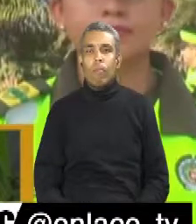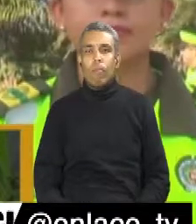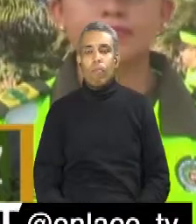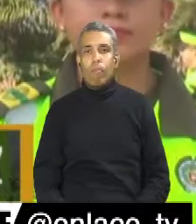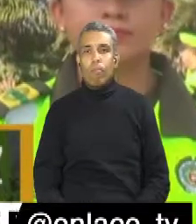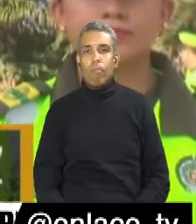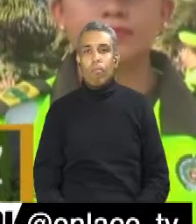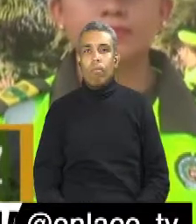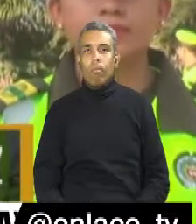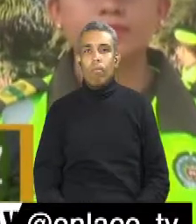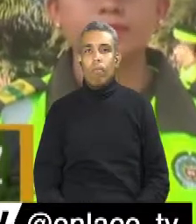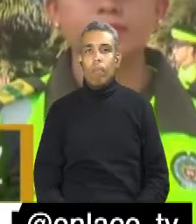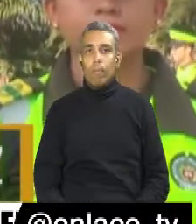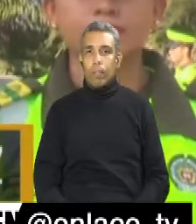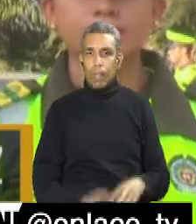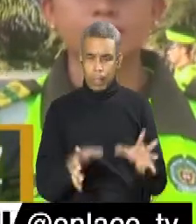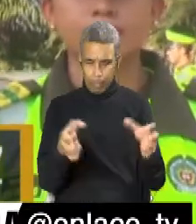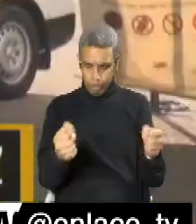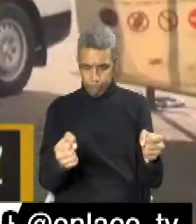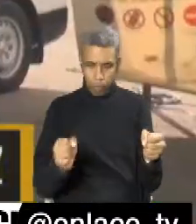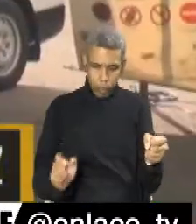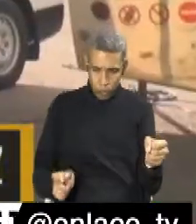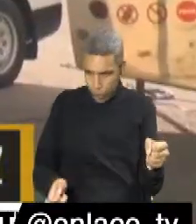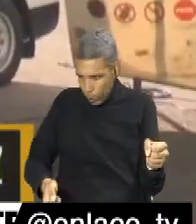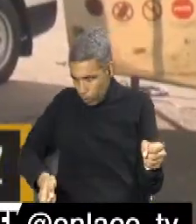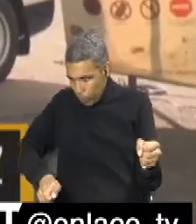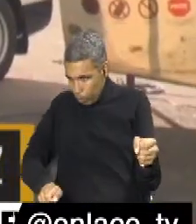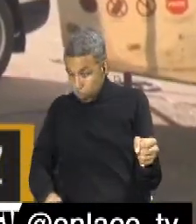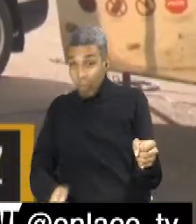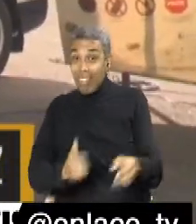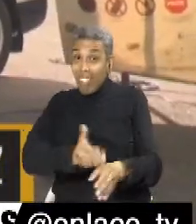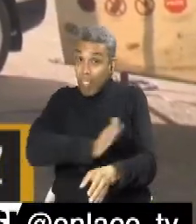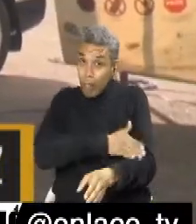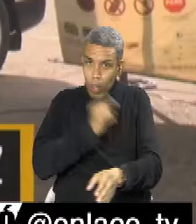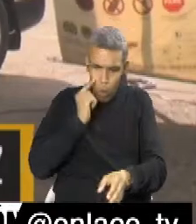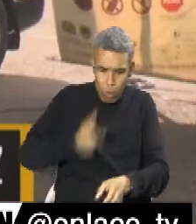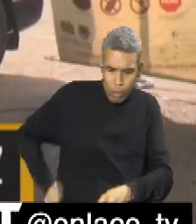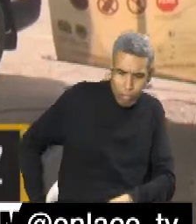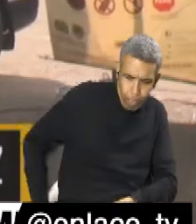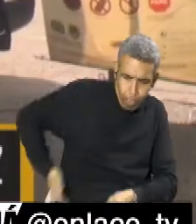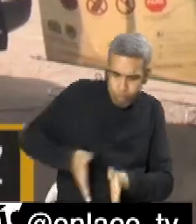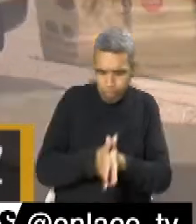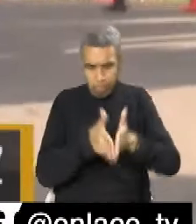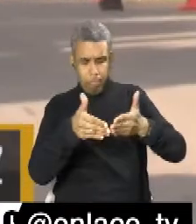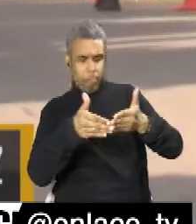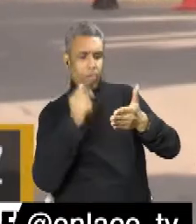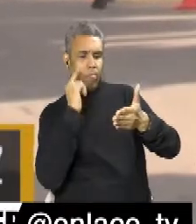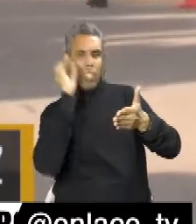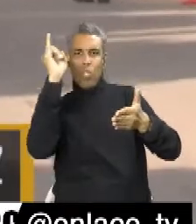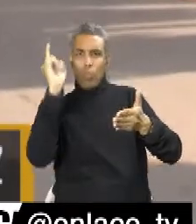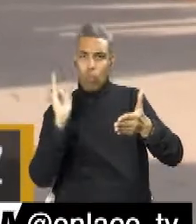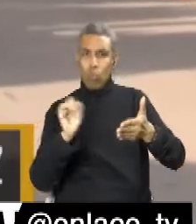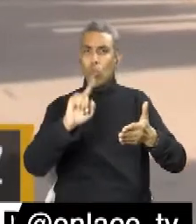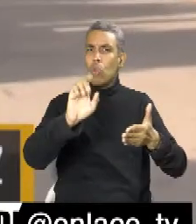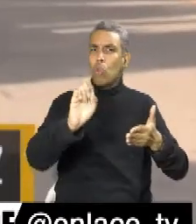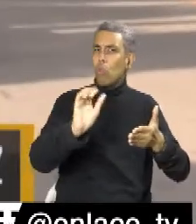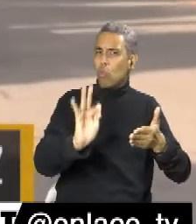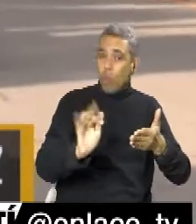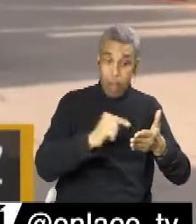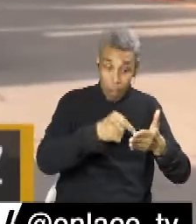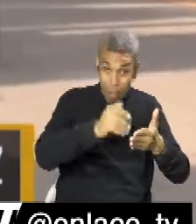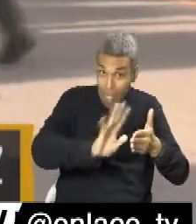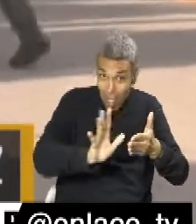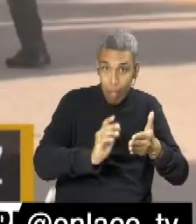Antes de operar el vehículo, tengan consigo toda la documentación necesaria para la movilización del mismo. No excedan los límites